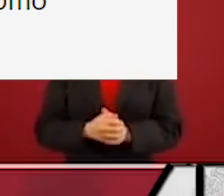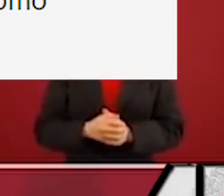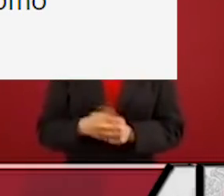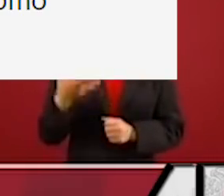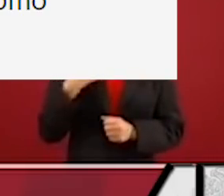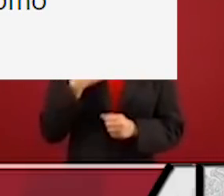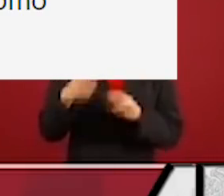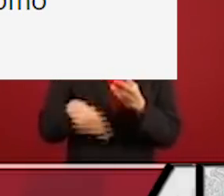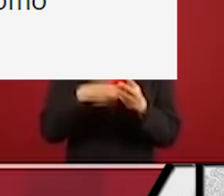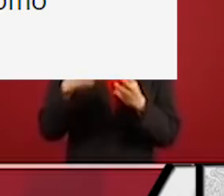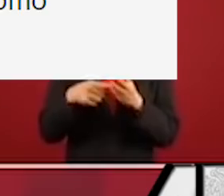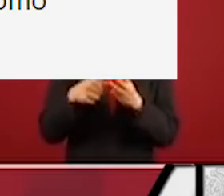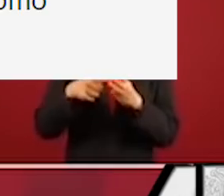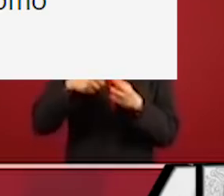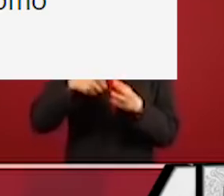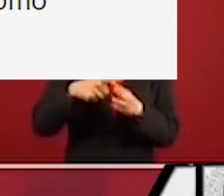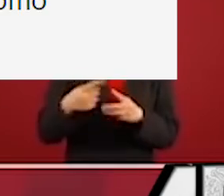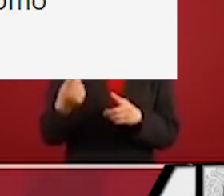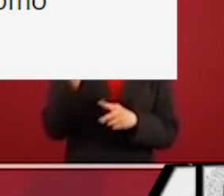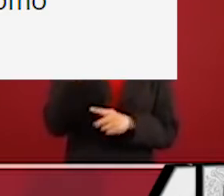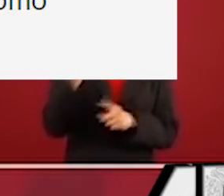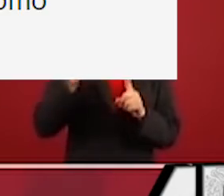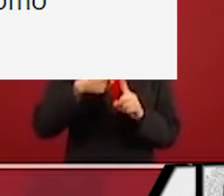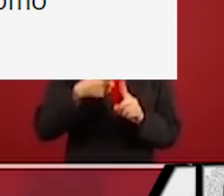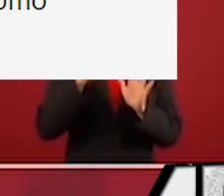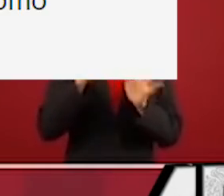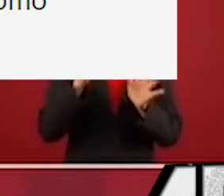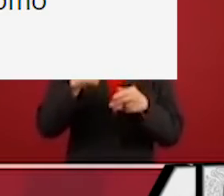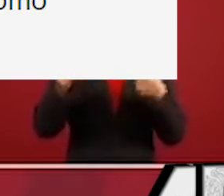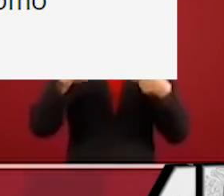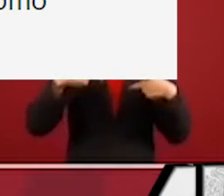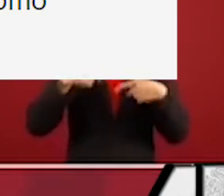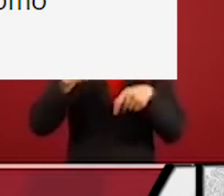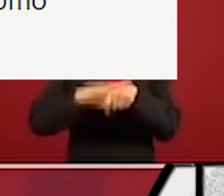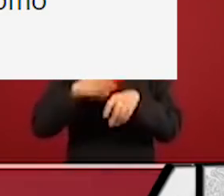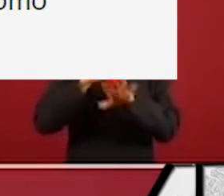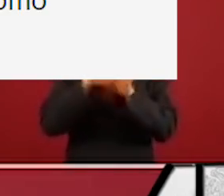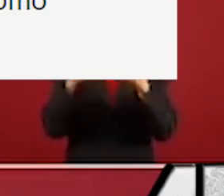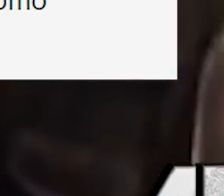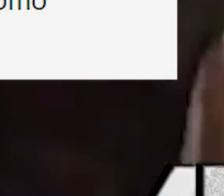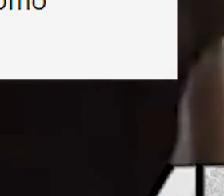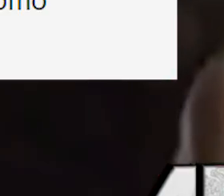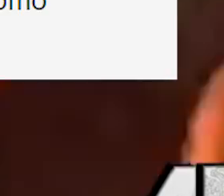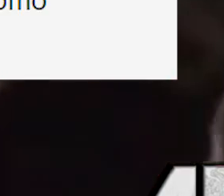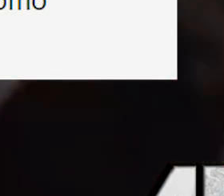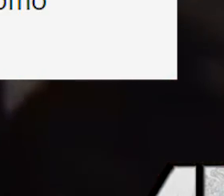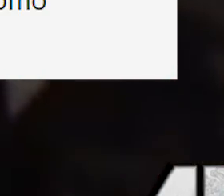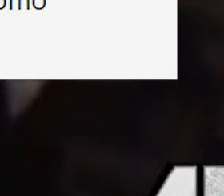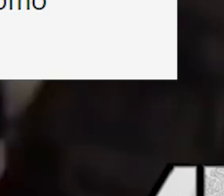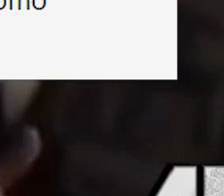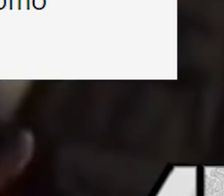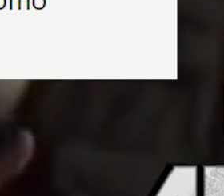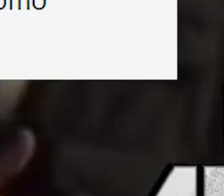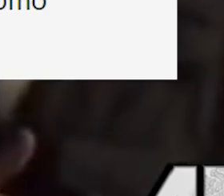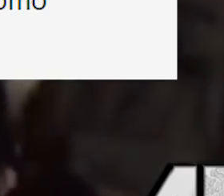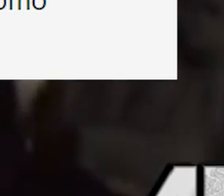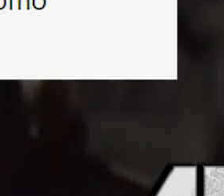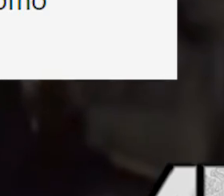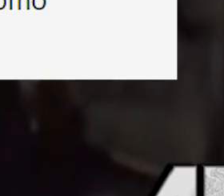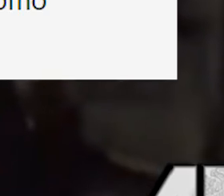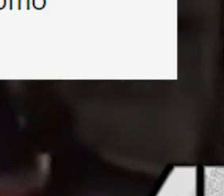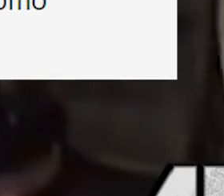autoridades federales y médicos del hospital, son más de 30 doctores adscritos y a los que se les fueron confirmados